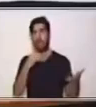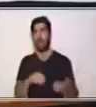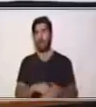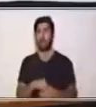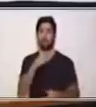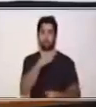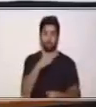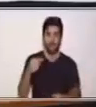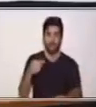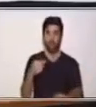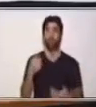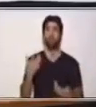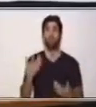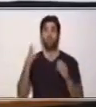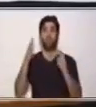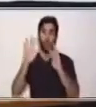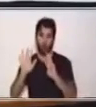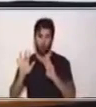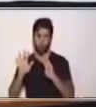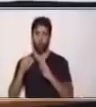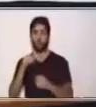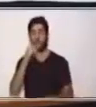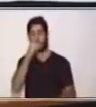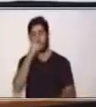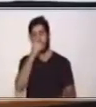digo, menos 8.